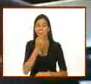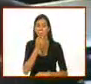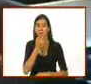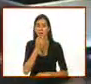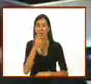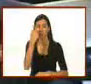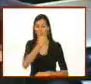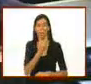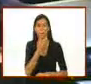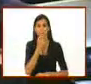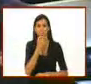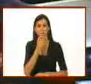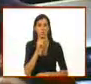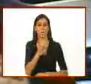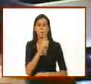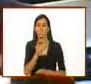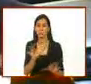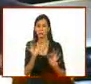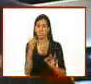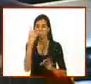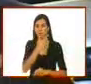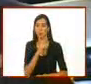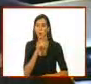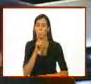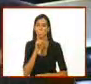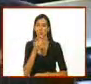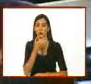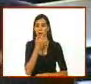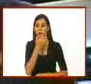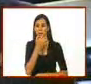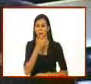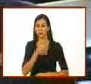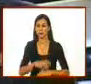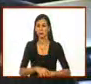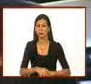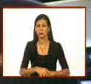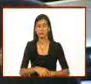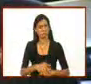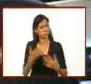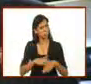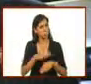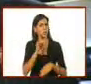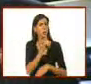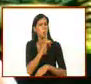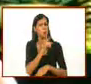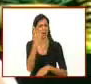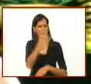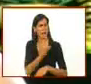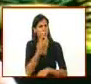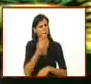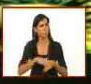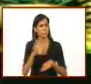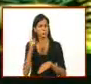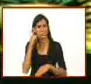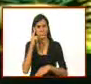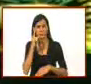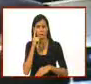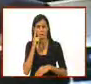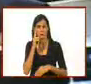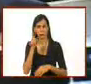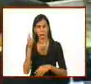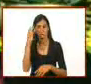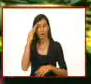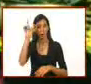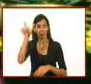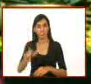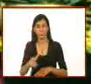A Carapita. Yo sé, nombre clave, Carapita, señor Barrientos. ¿Ah, sí? ¿Y cómo sabes tú? Bueno, porque yo sé que ellos están infiltrados. Pero el infiltrado parece tú.